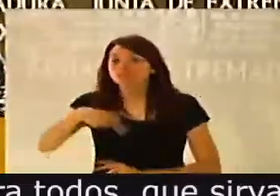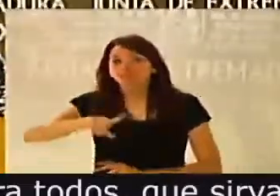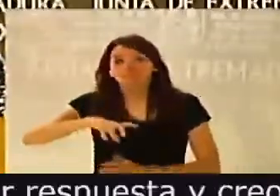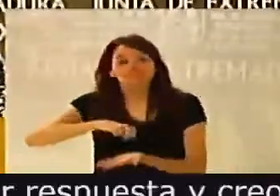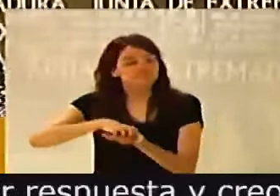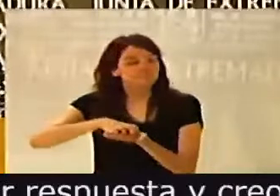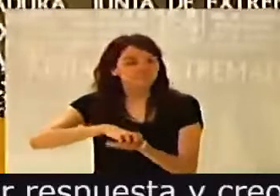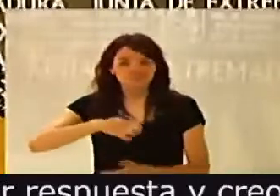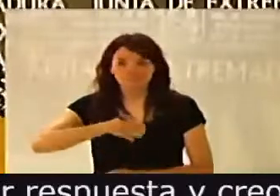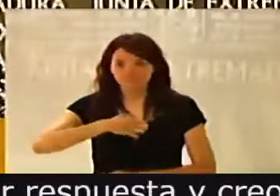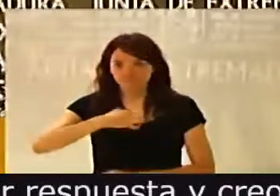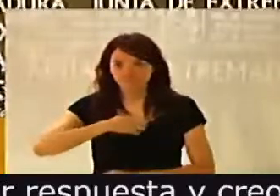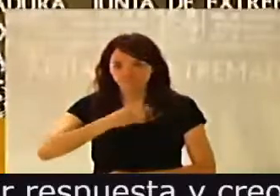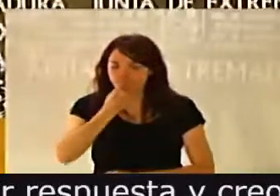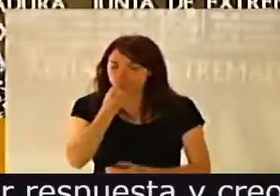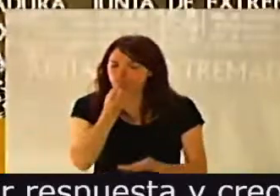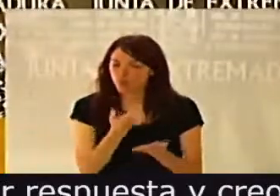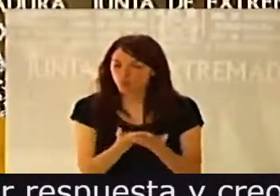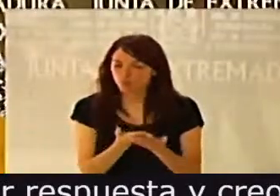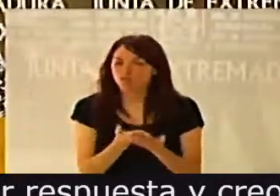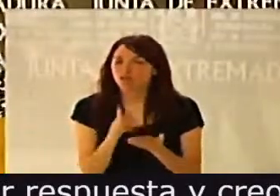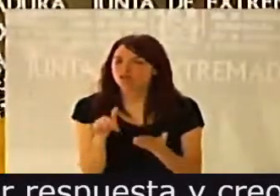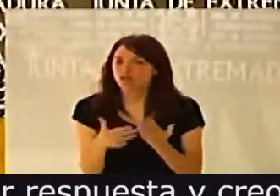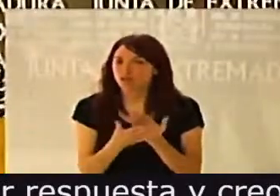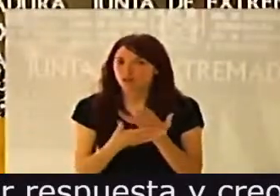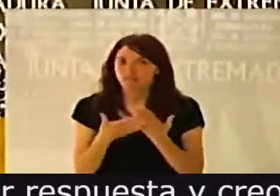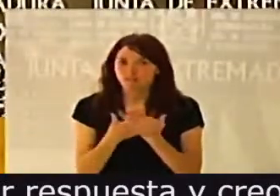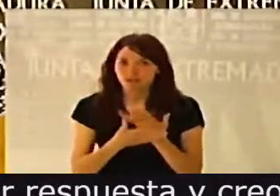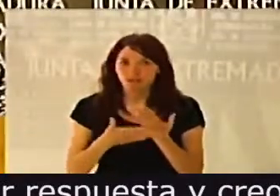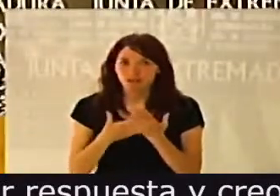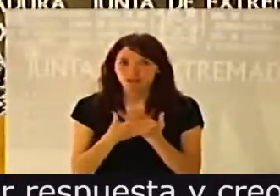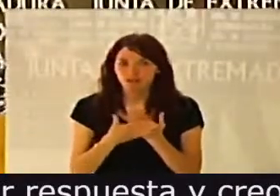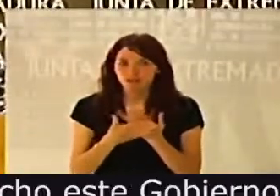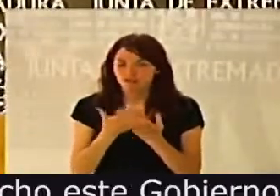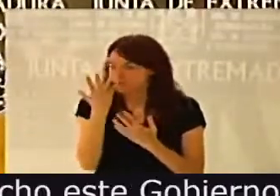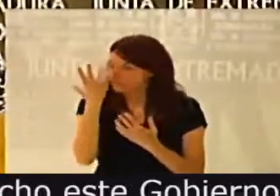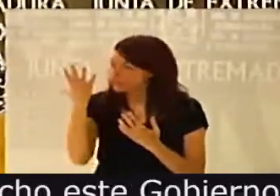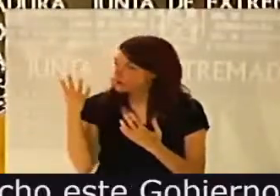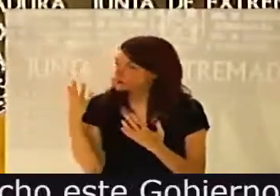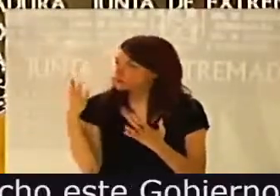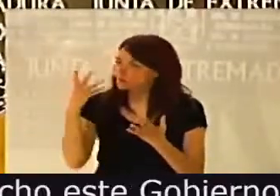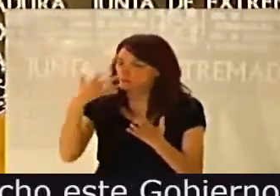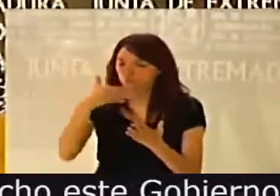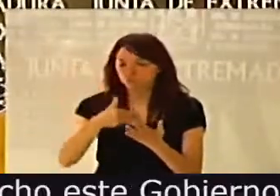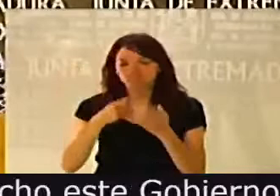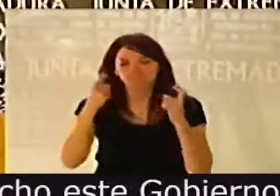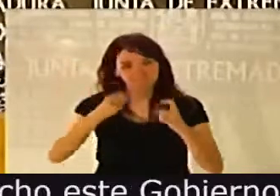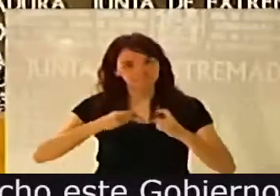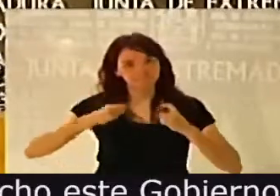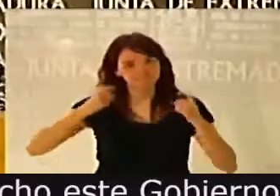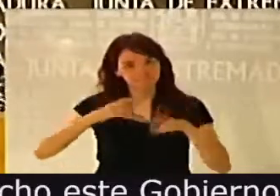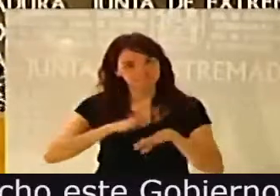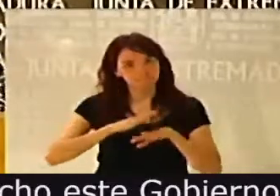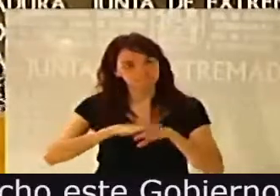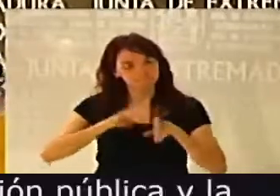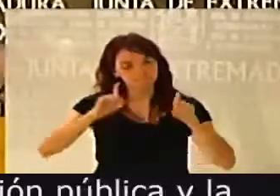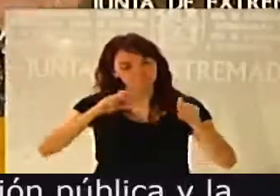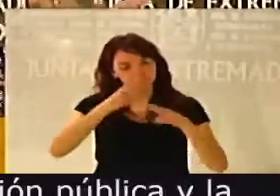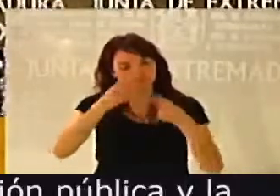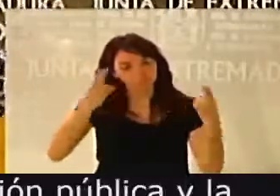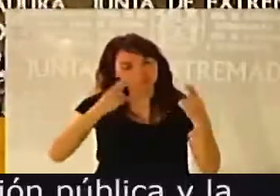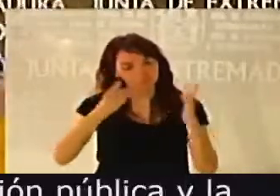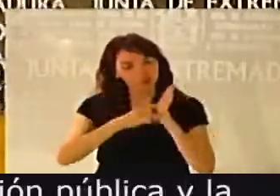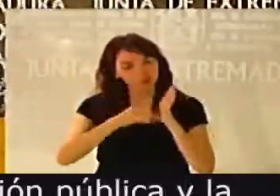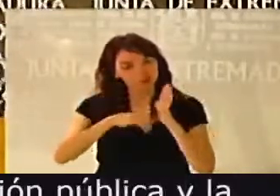de la apuesta que ha hecho este Gobierno a lo largo de los últimos 5 años por la educación pública y la educación de calidad en nuestra región. Por